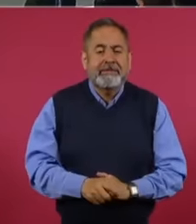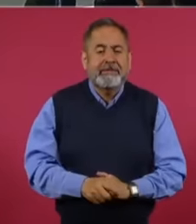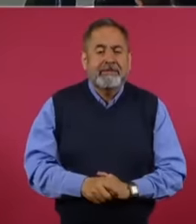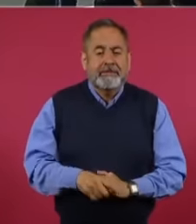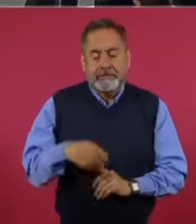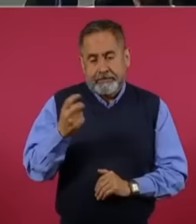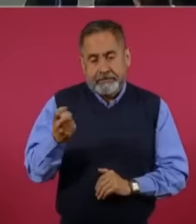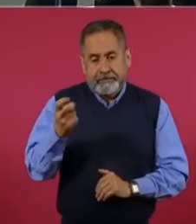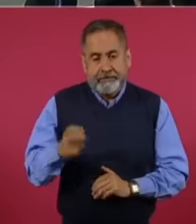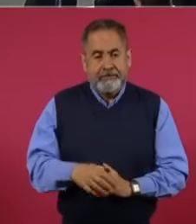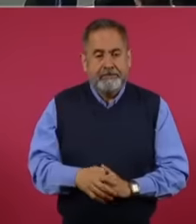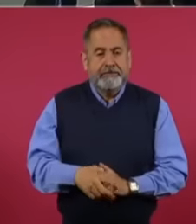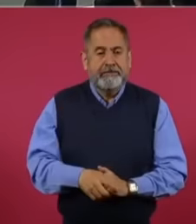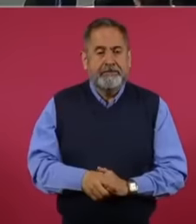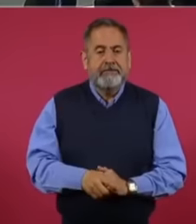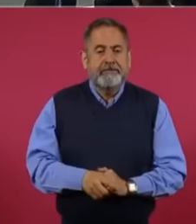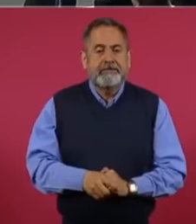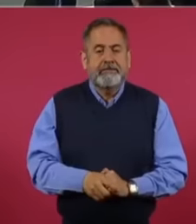Entonces,